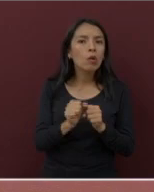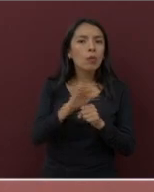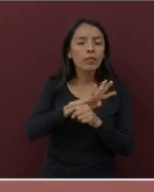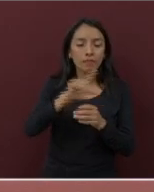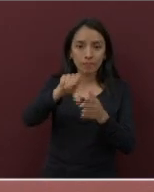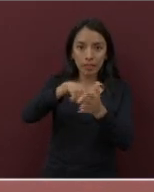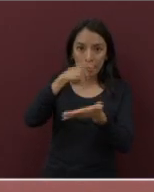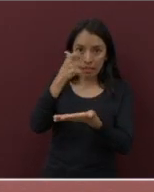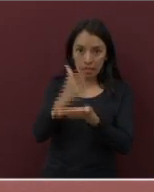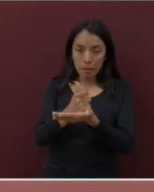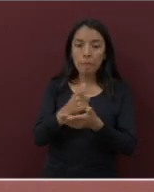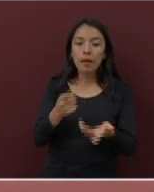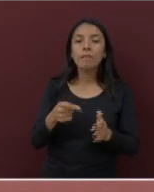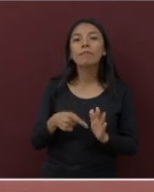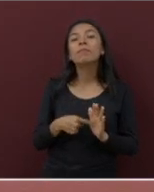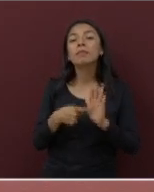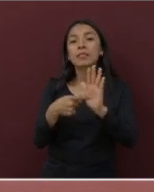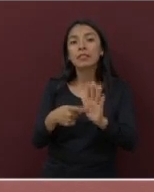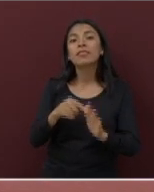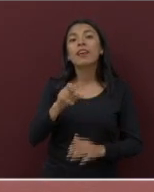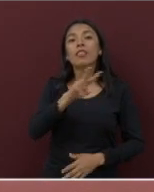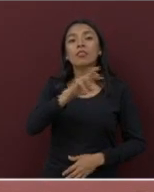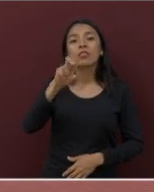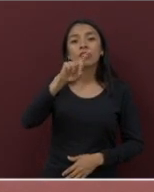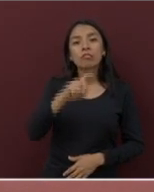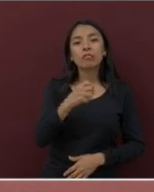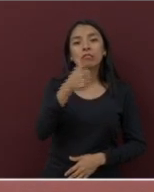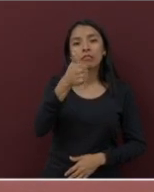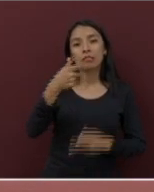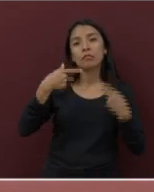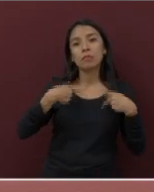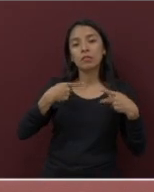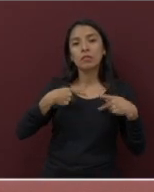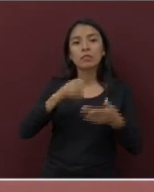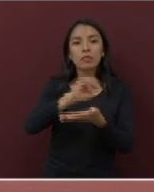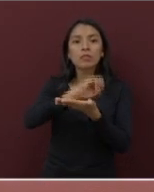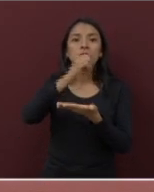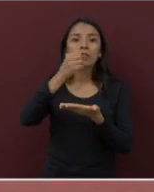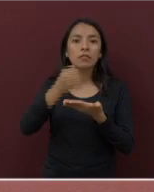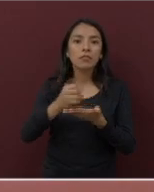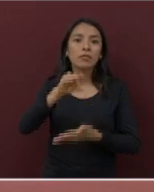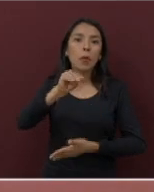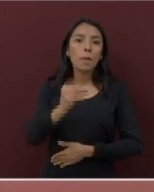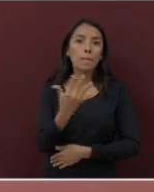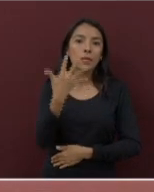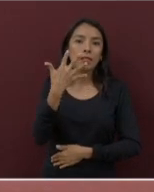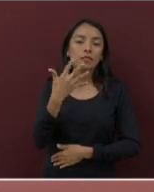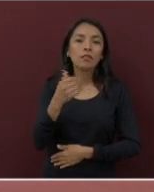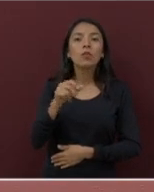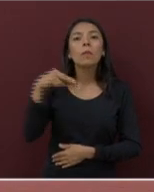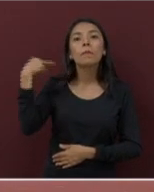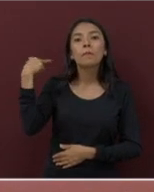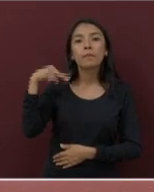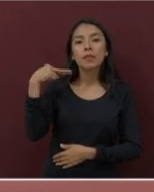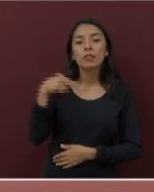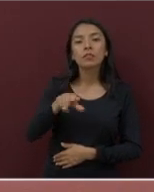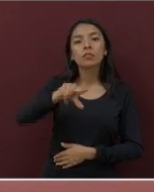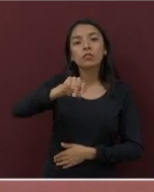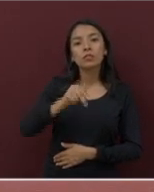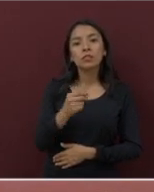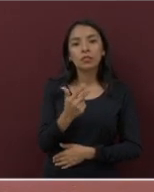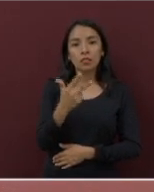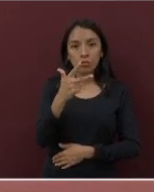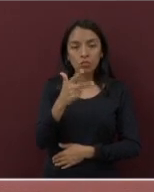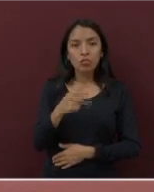Jalapa, que reporta 236 casos, el de Orizaba, 95, Veracruz,